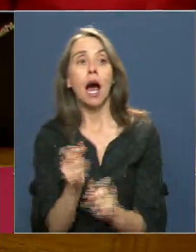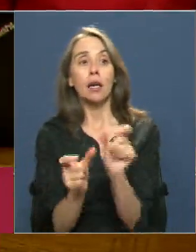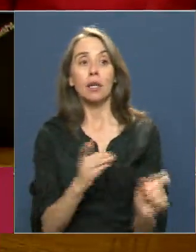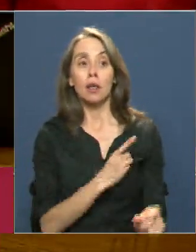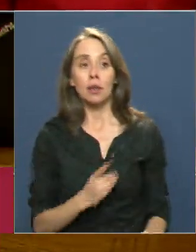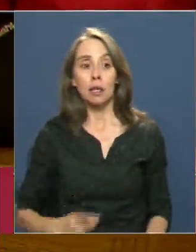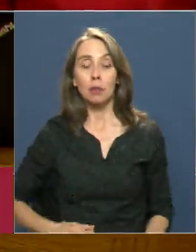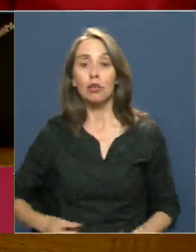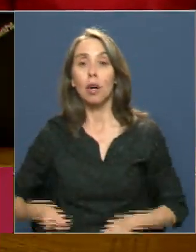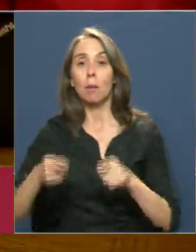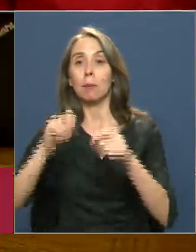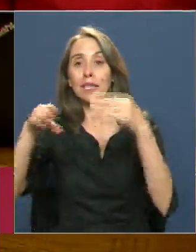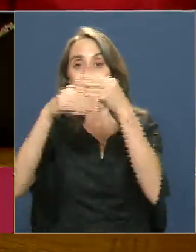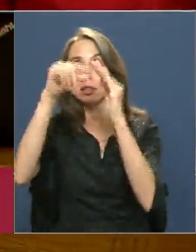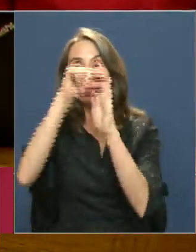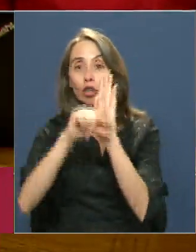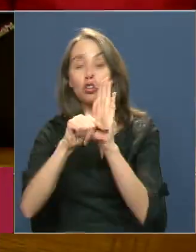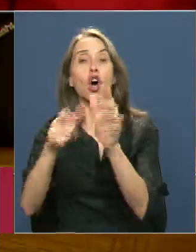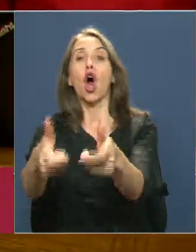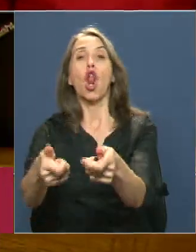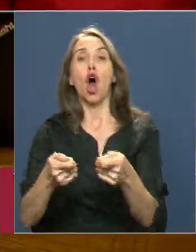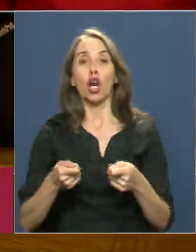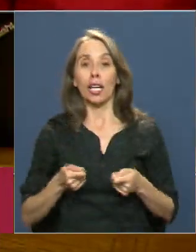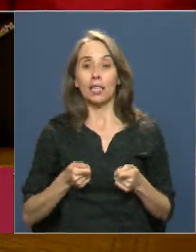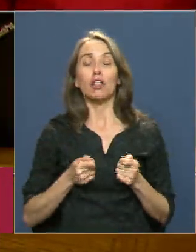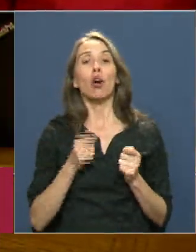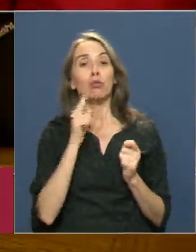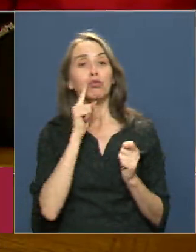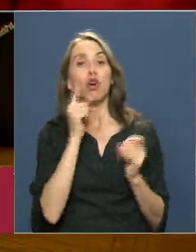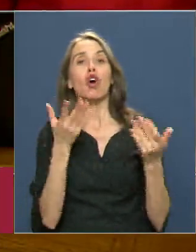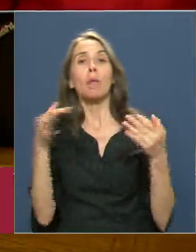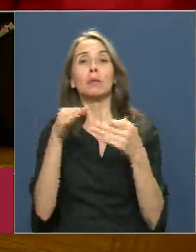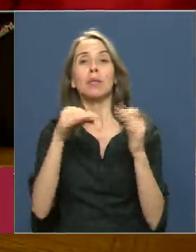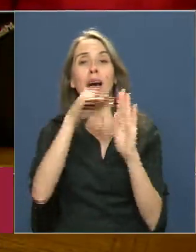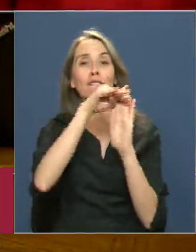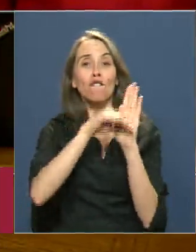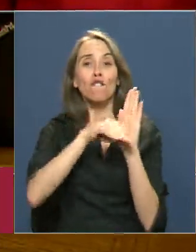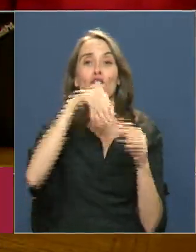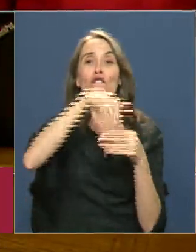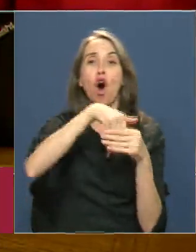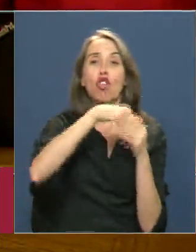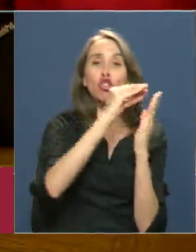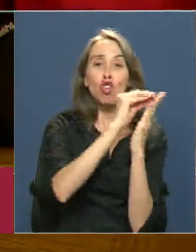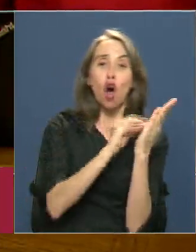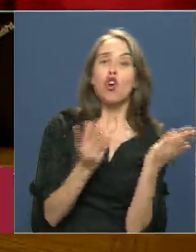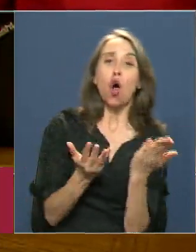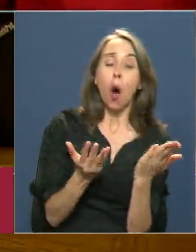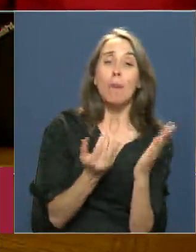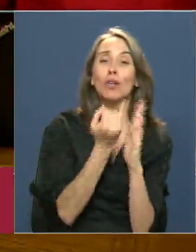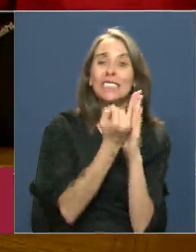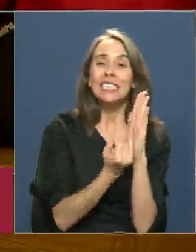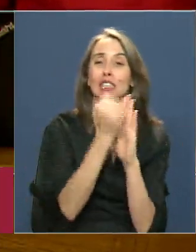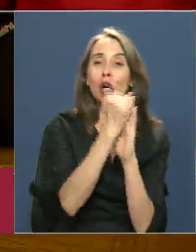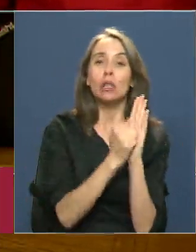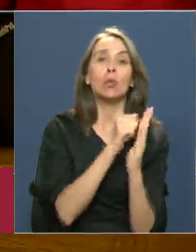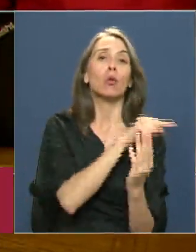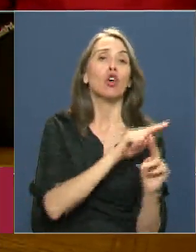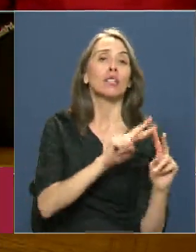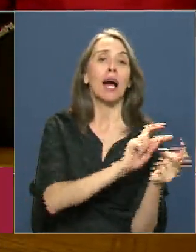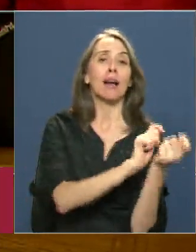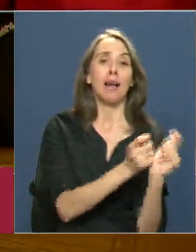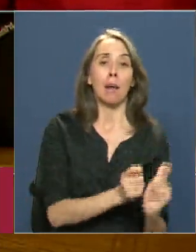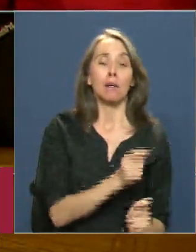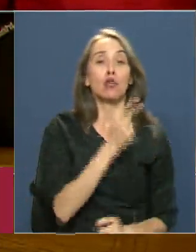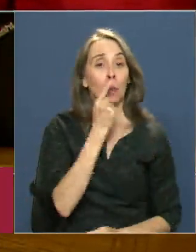retirado sus indicaciones, por lo tanto la minuta de votación que teníamos está siendo modificada. Quiero que el secretario